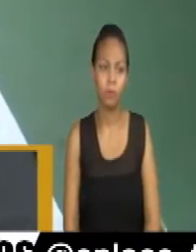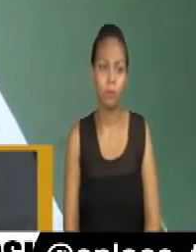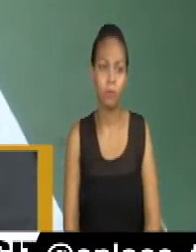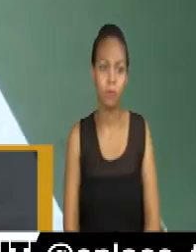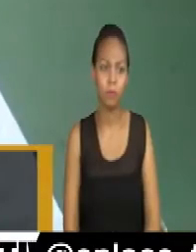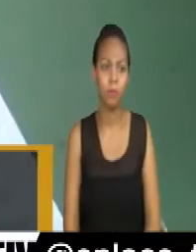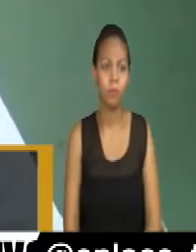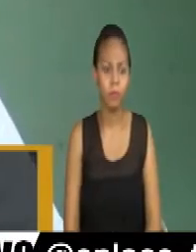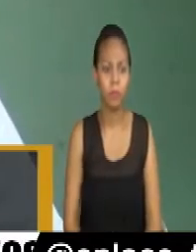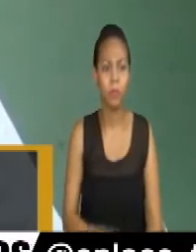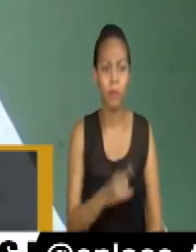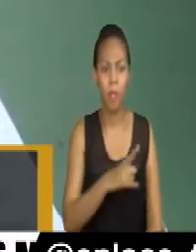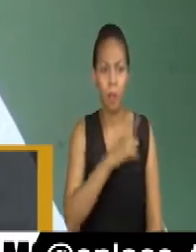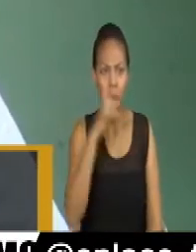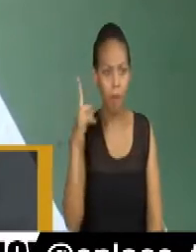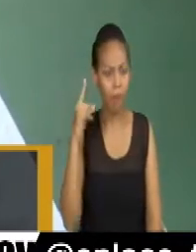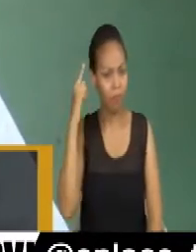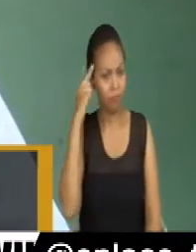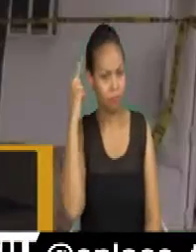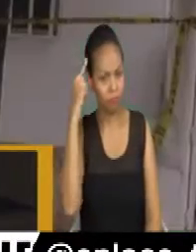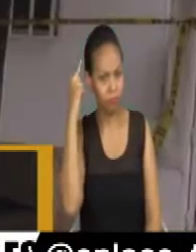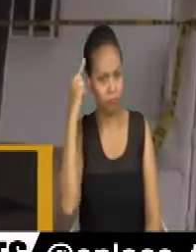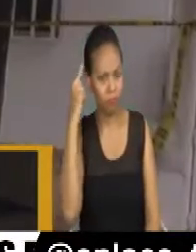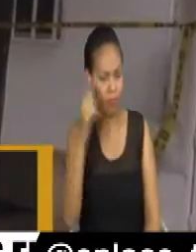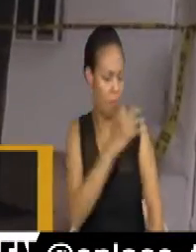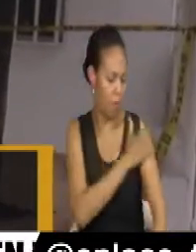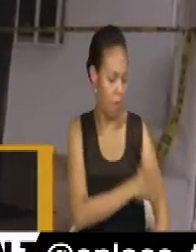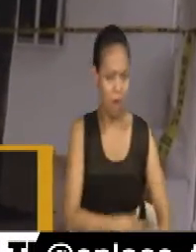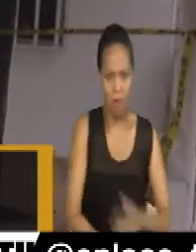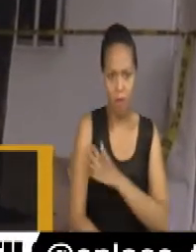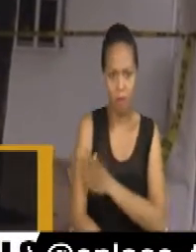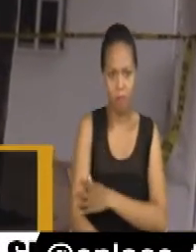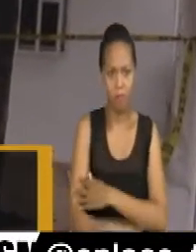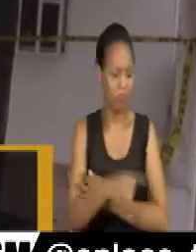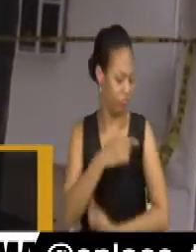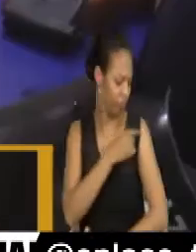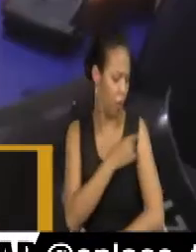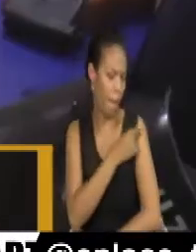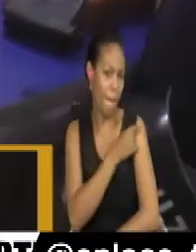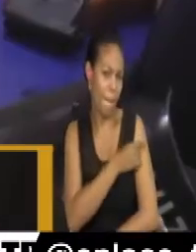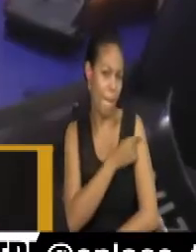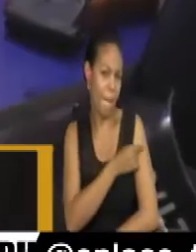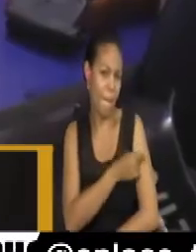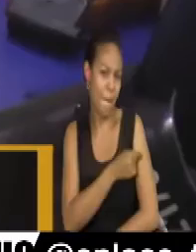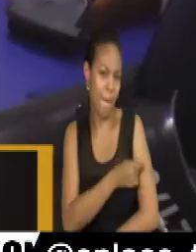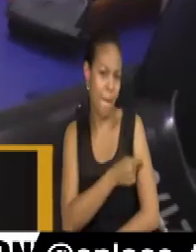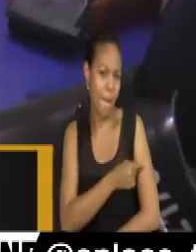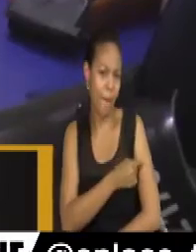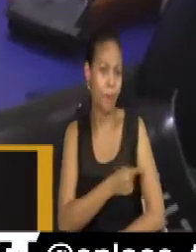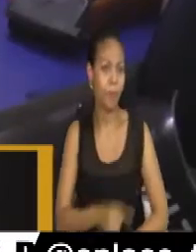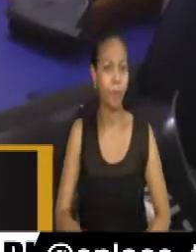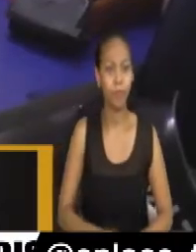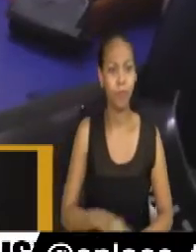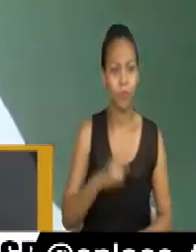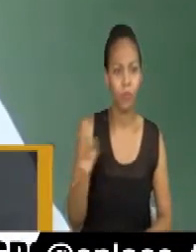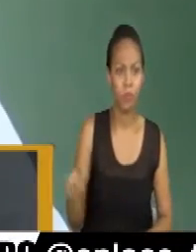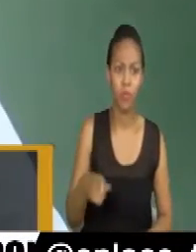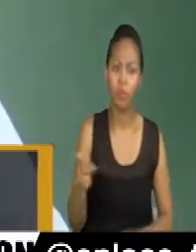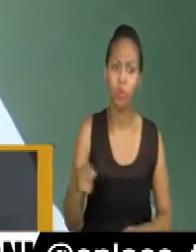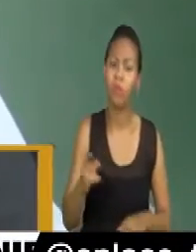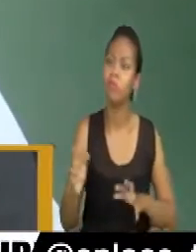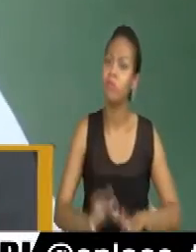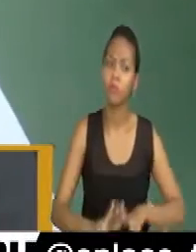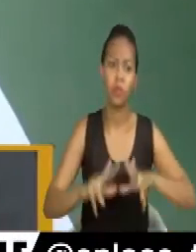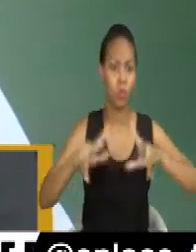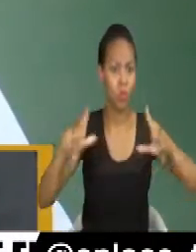blanca, crespo, con tatuaje en los brazos. Los afectados aseguran que el AMPA literalmente los tiene azotados. Los techos, ellos